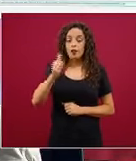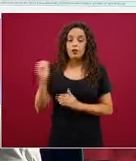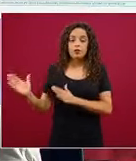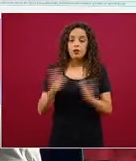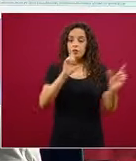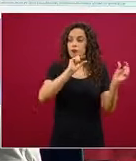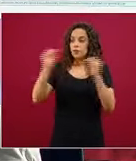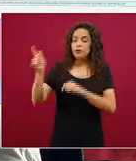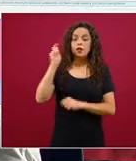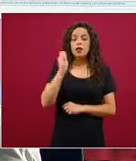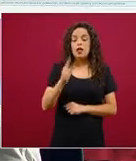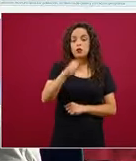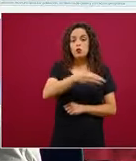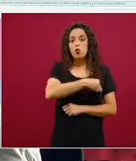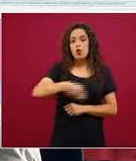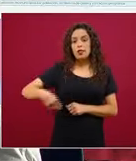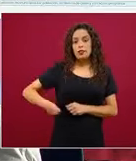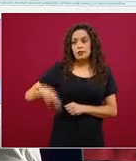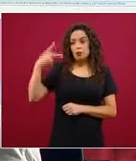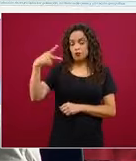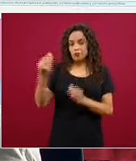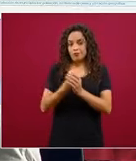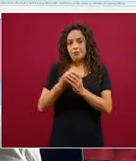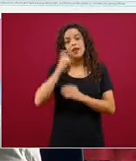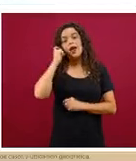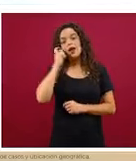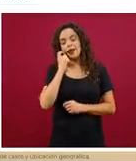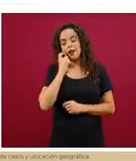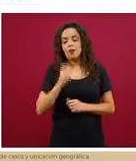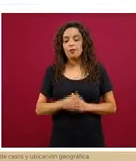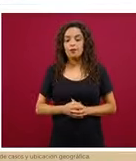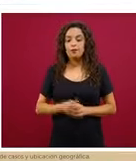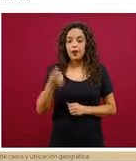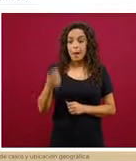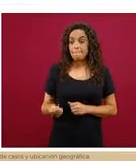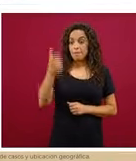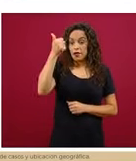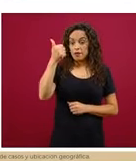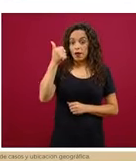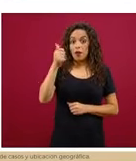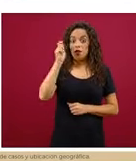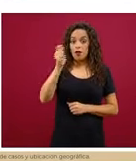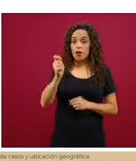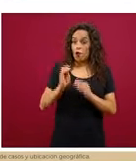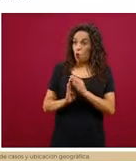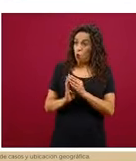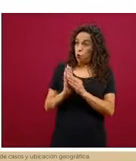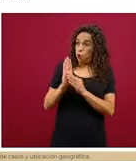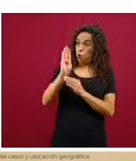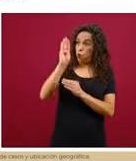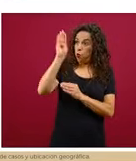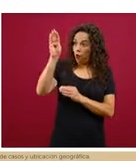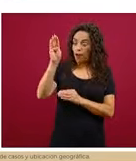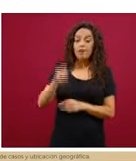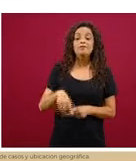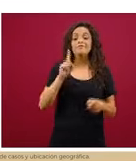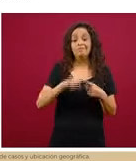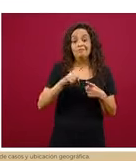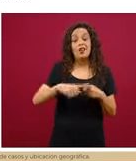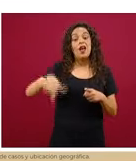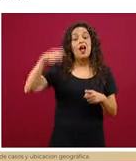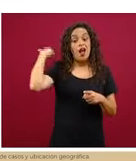que contribuyeron a esta forma. Veamos que el primero en incrementar su intensidad de transmisión fue precisamente Acapulco. Si